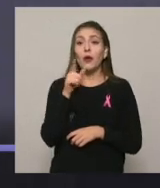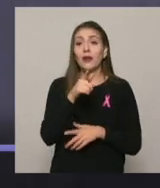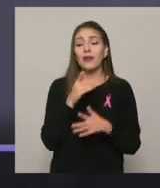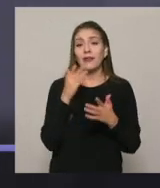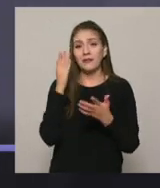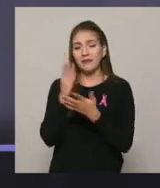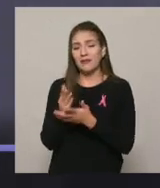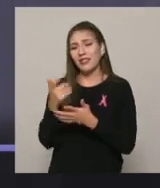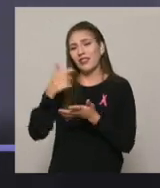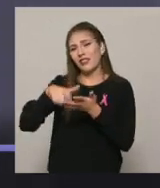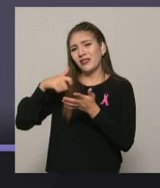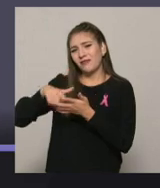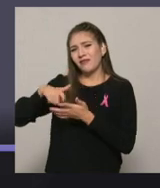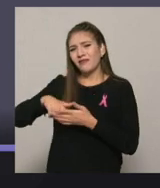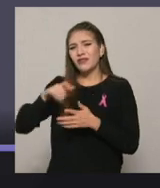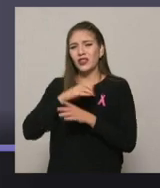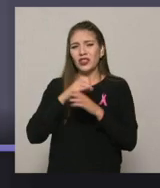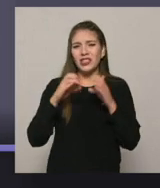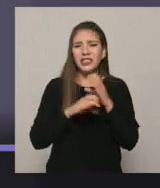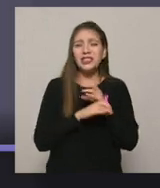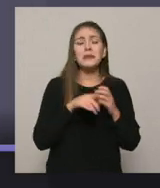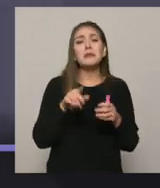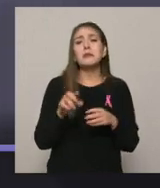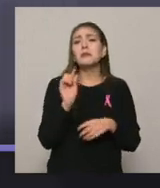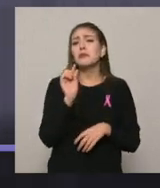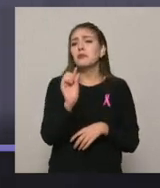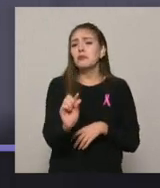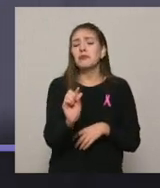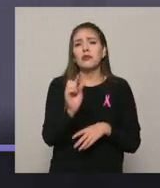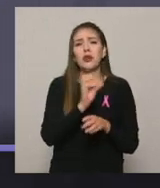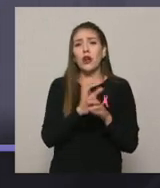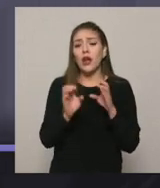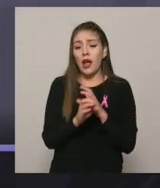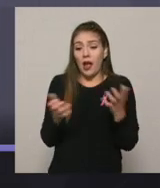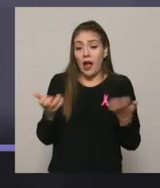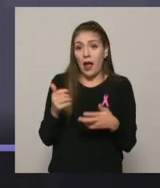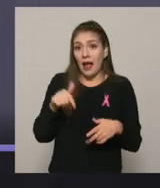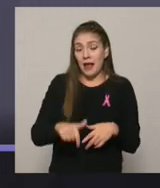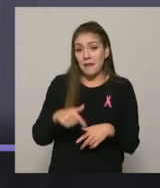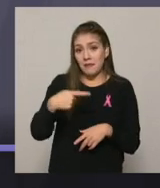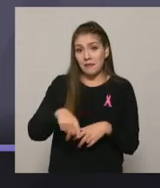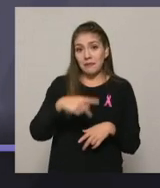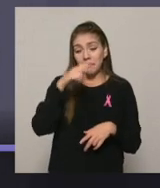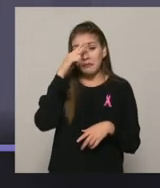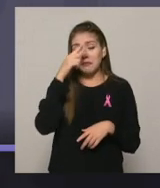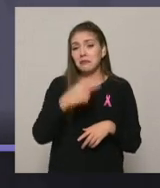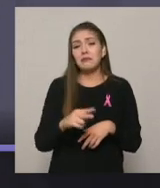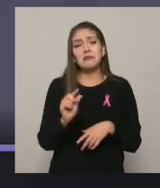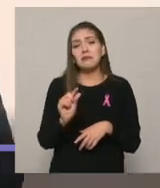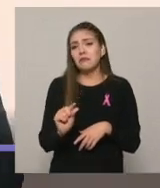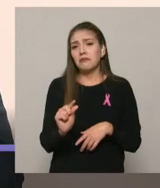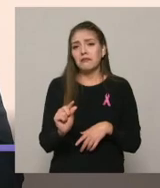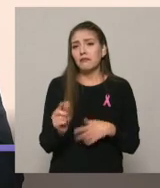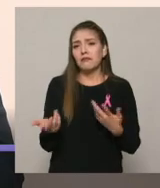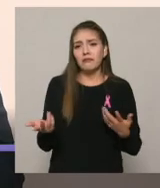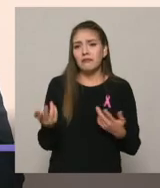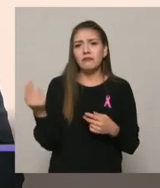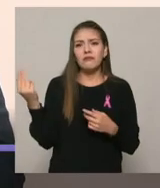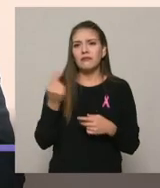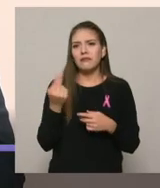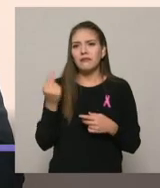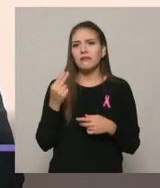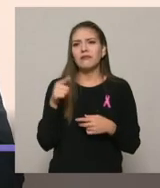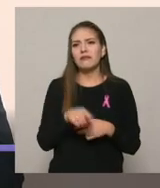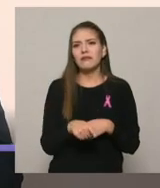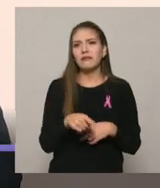hecho en México, salvo commodities y materia prima, lo cual no es suficiente para un país que se encuentra entre las